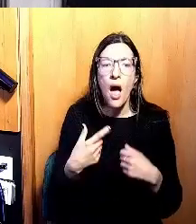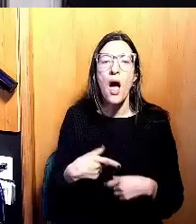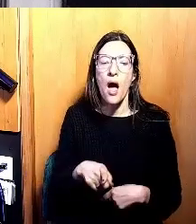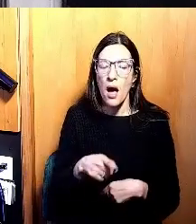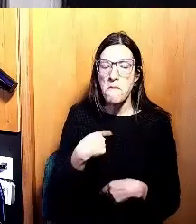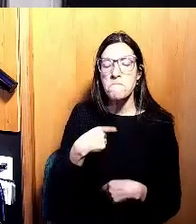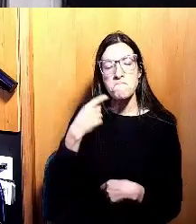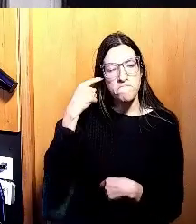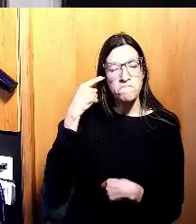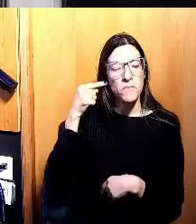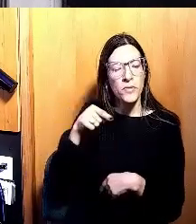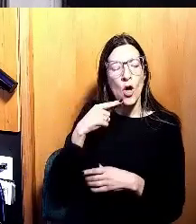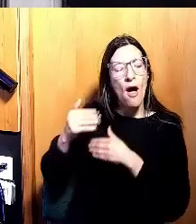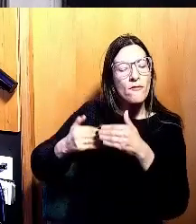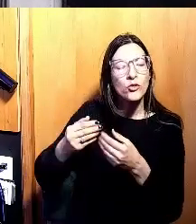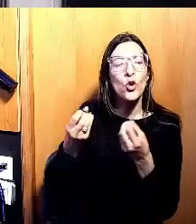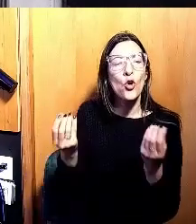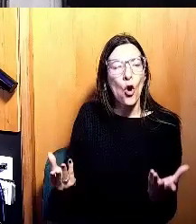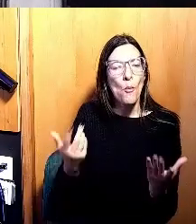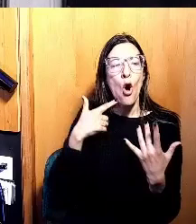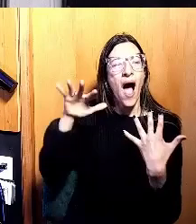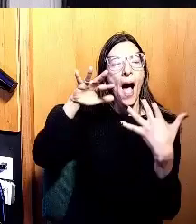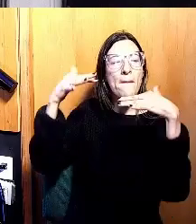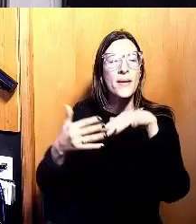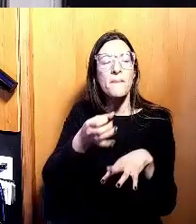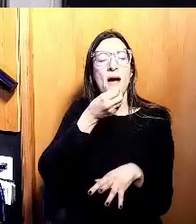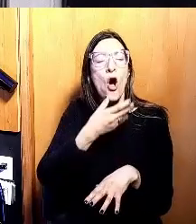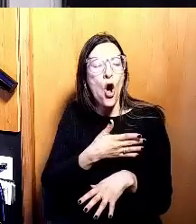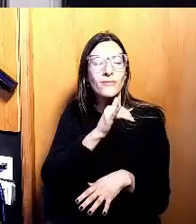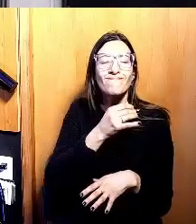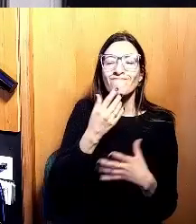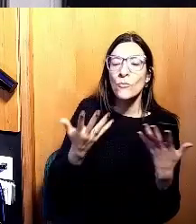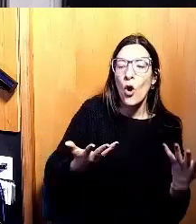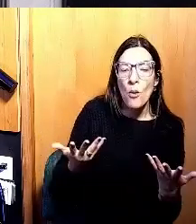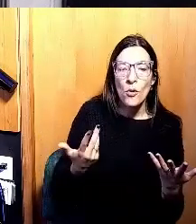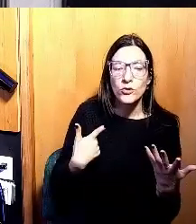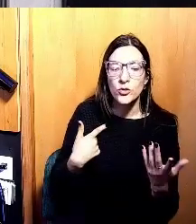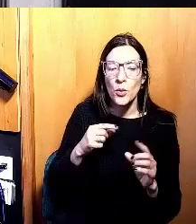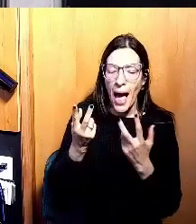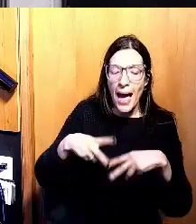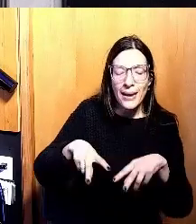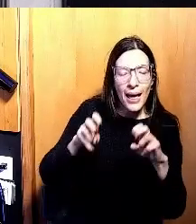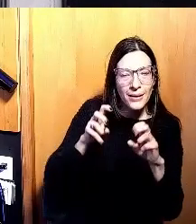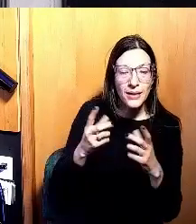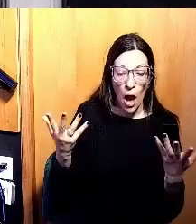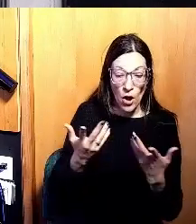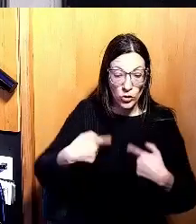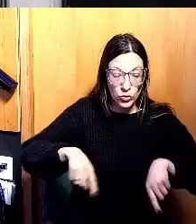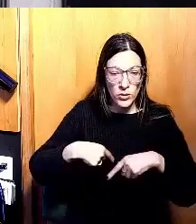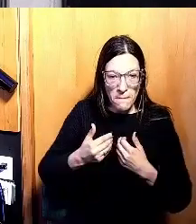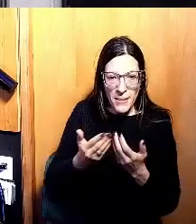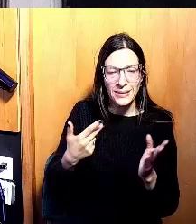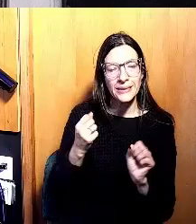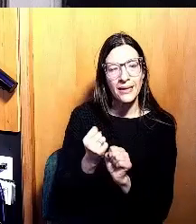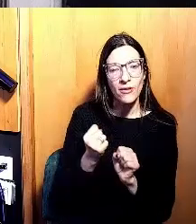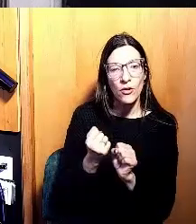de evolución del estado del ambiente como prospectivos, ¿no? Ahora estamos en la situación de empezar a trabajar con lo